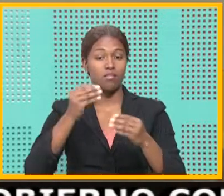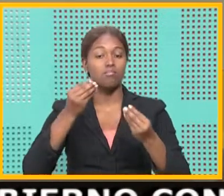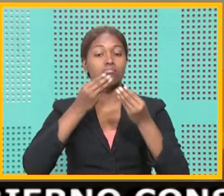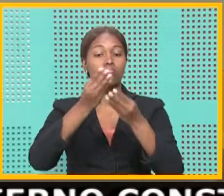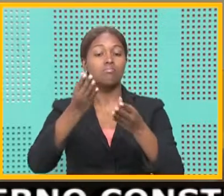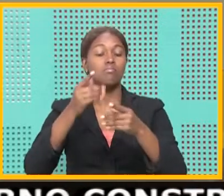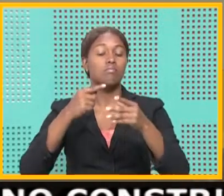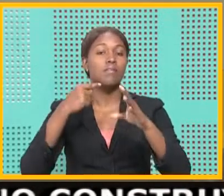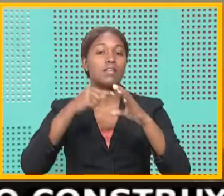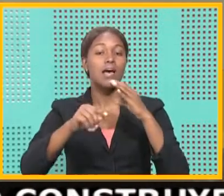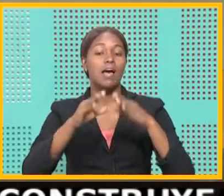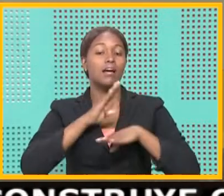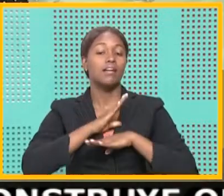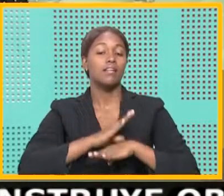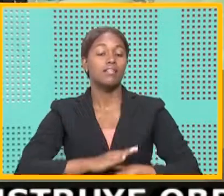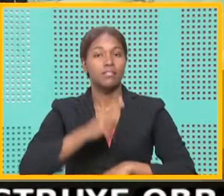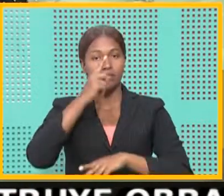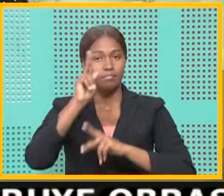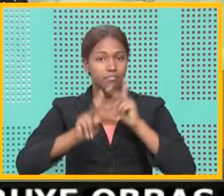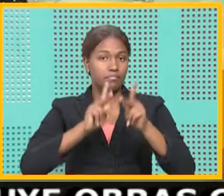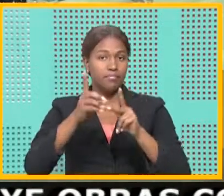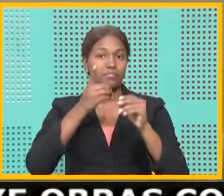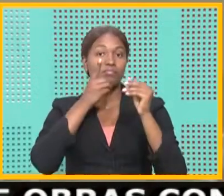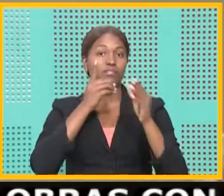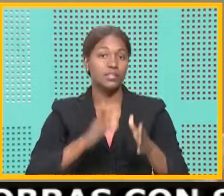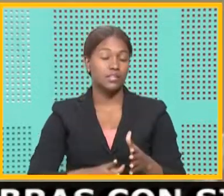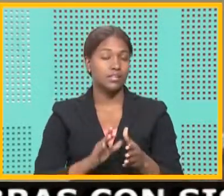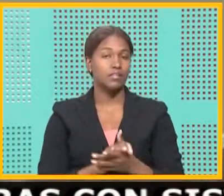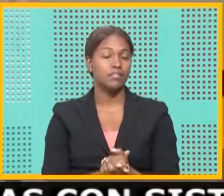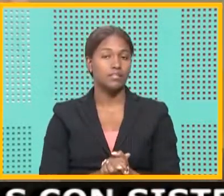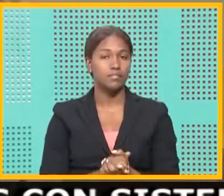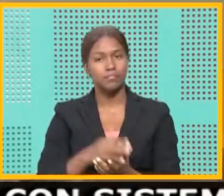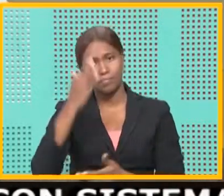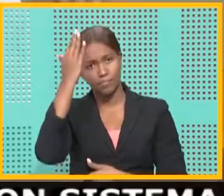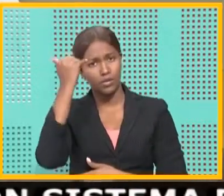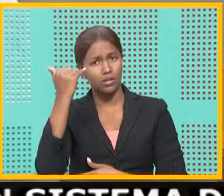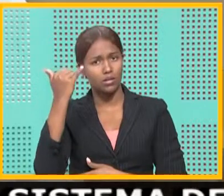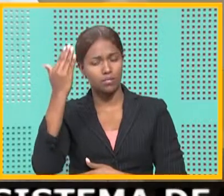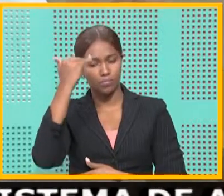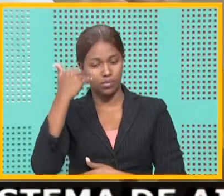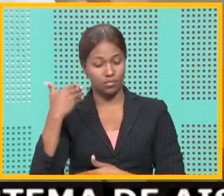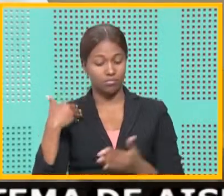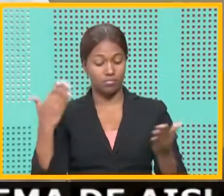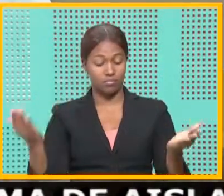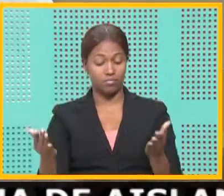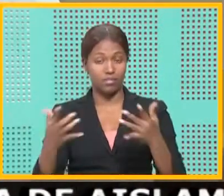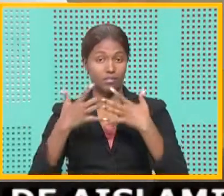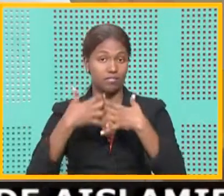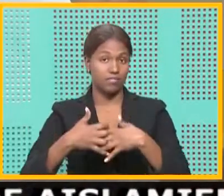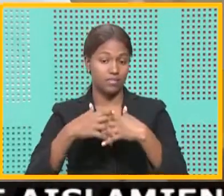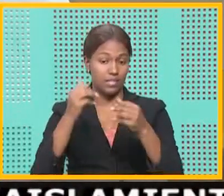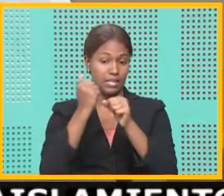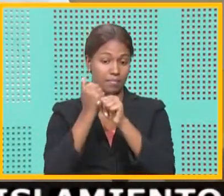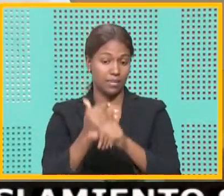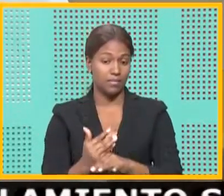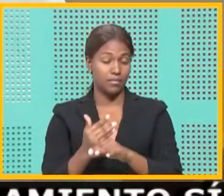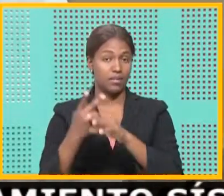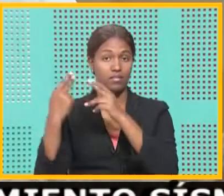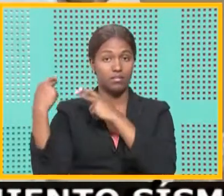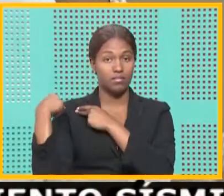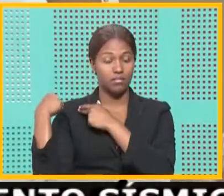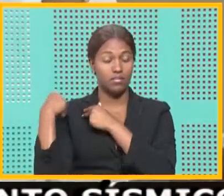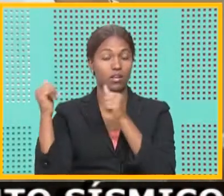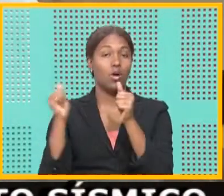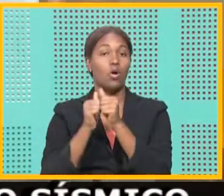pueblo dominicano. De calma. ¿Por qué? Porque aquí es una industria preparada, responsable,